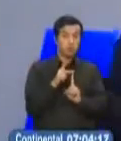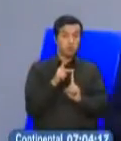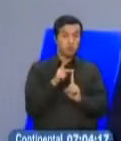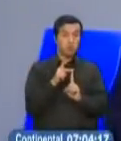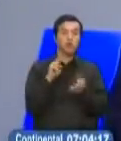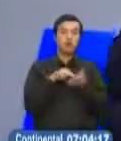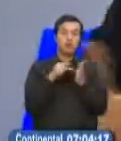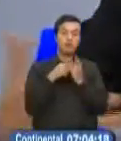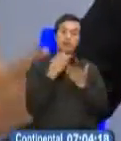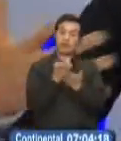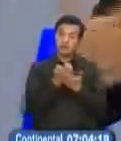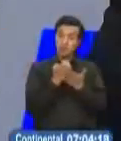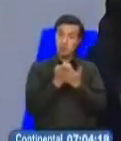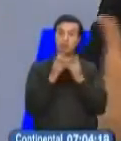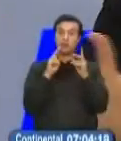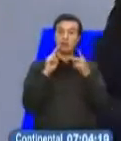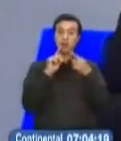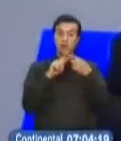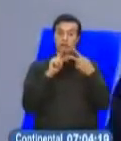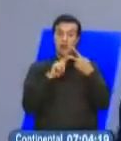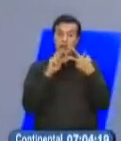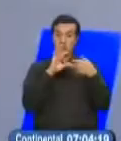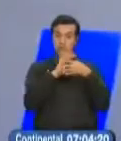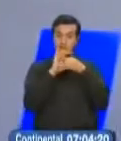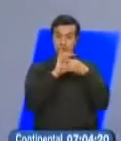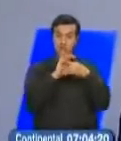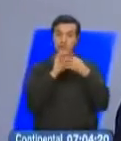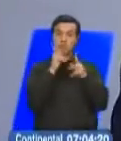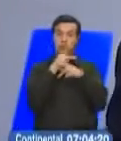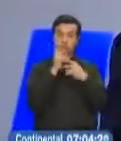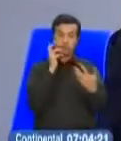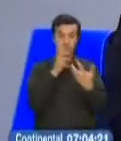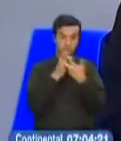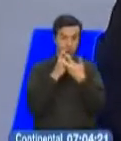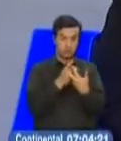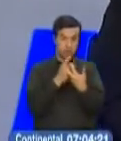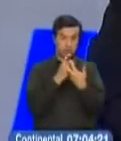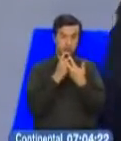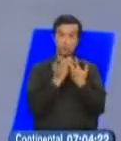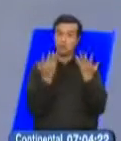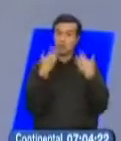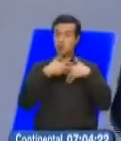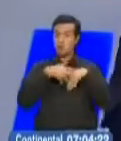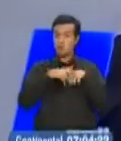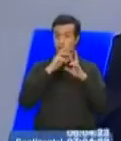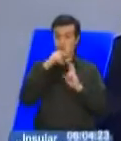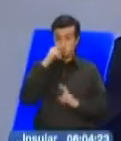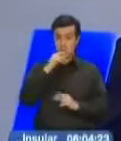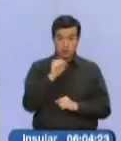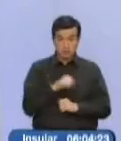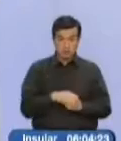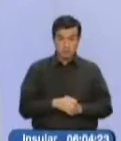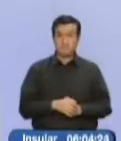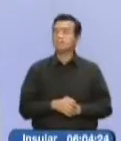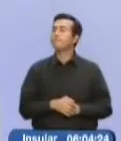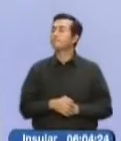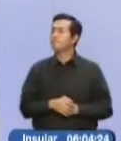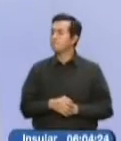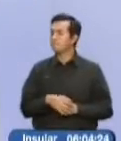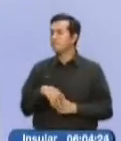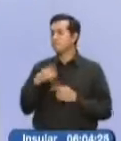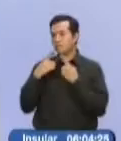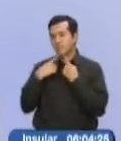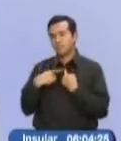que ver con economía, bueno, mía, tiene que ver con entrelazados así de los sectores productivos de la región, por favor. Pero entonces, lo que quiero